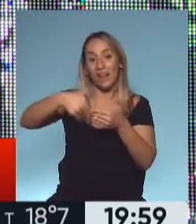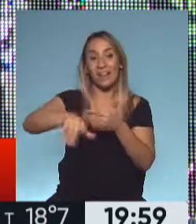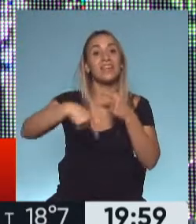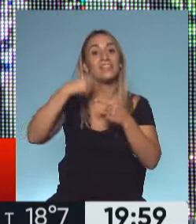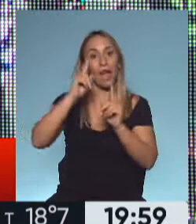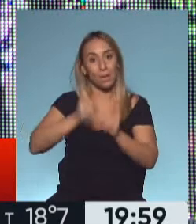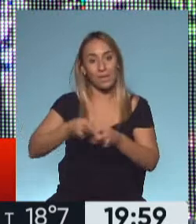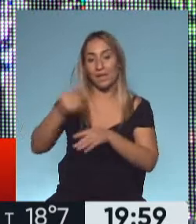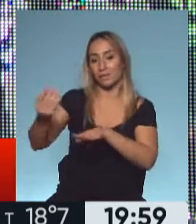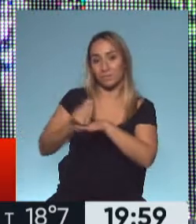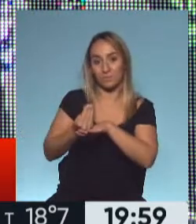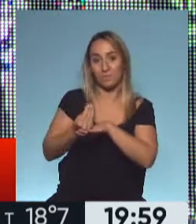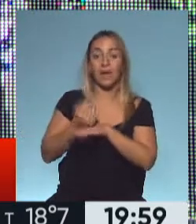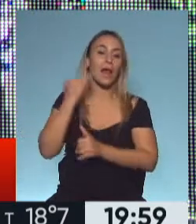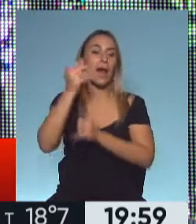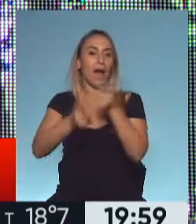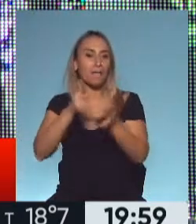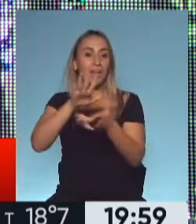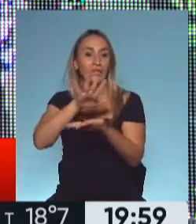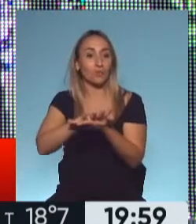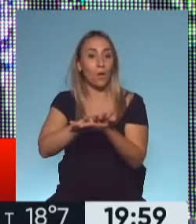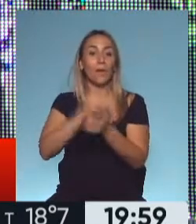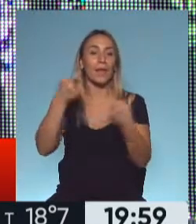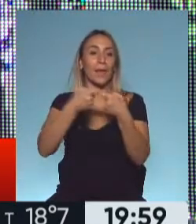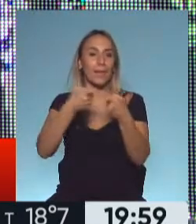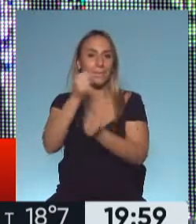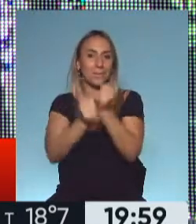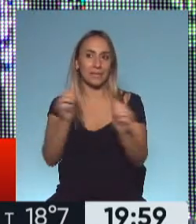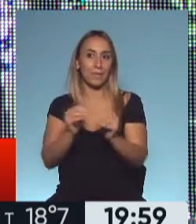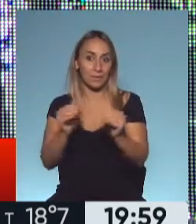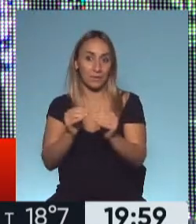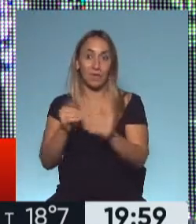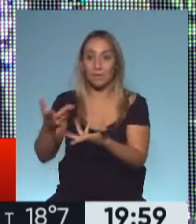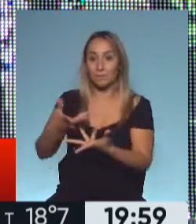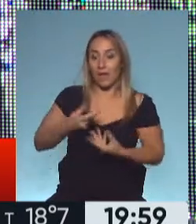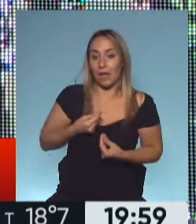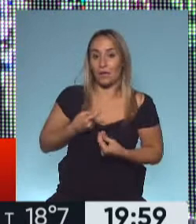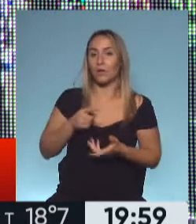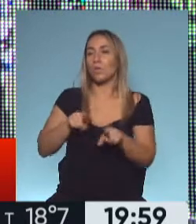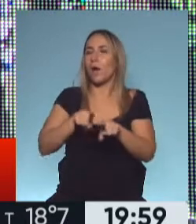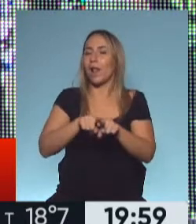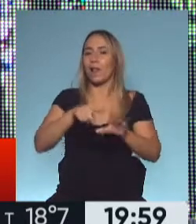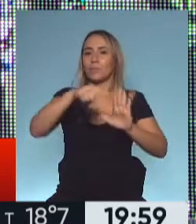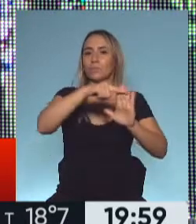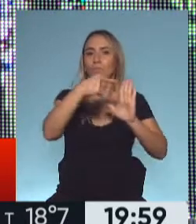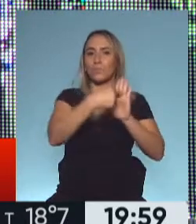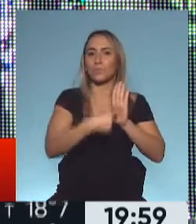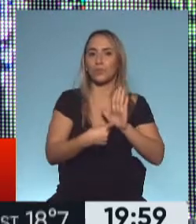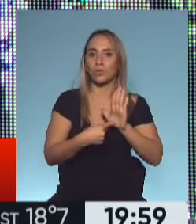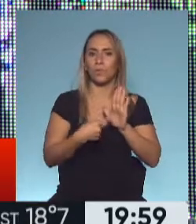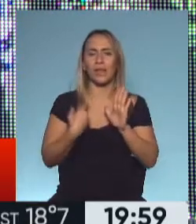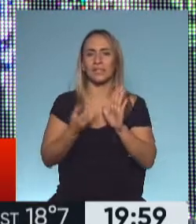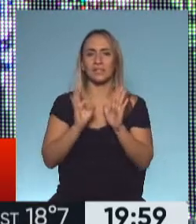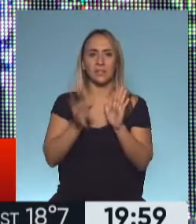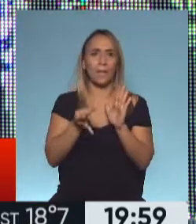pequeña y mediana empresa, aquí con Guillermo, con preguntas que nos van a ir ayudando casi como una guía para saber qué es lo que se puede hacer,